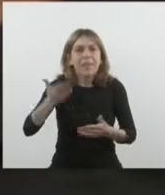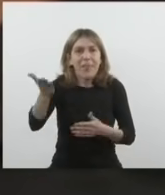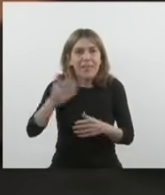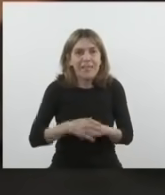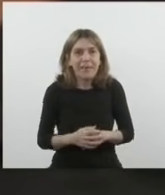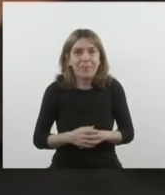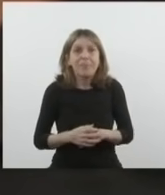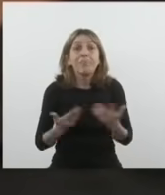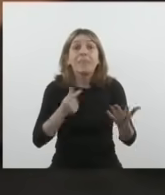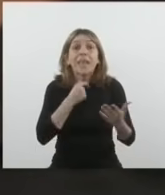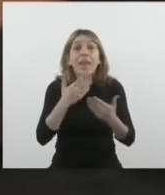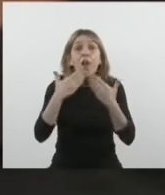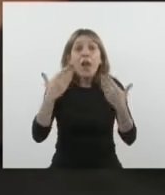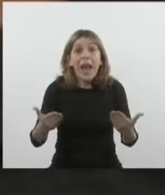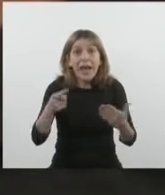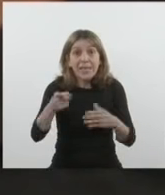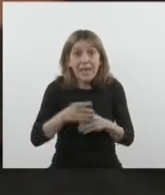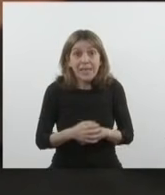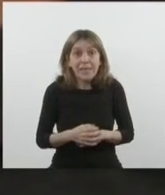quisiera agradecerle